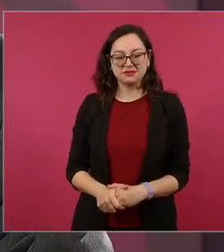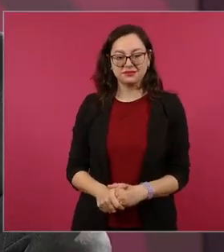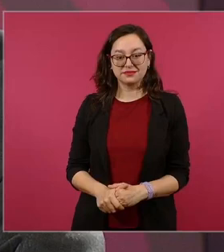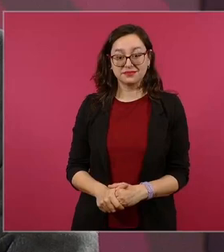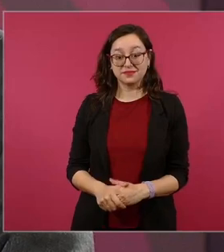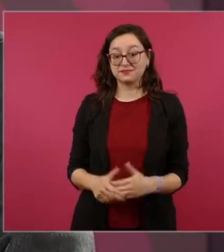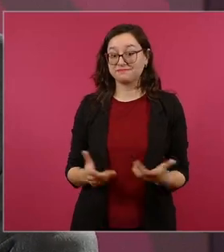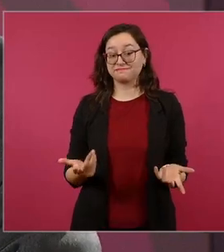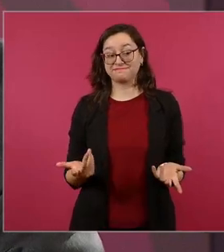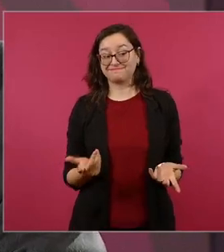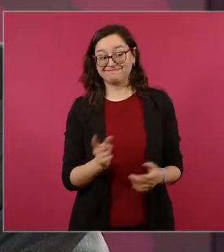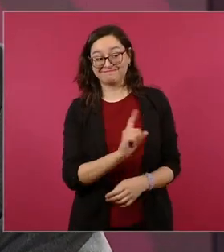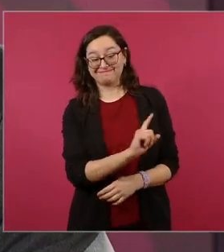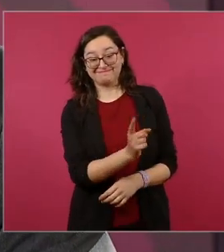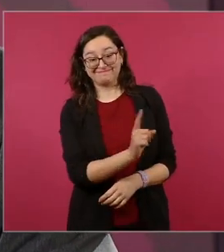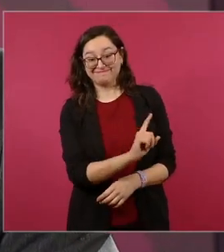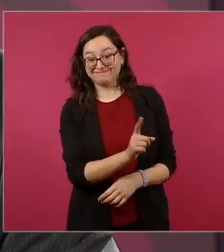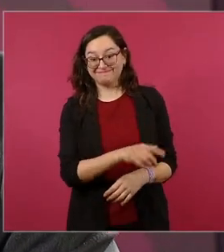Y no es así.